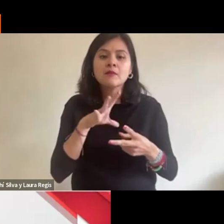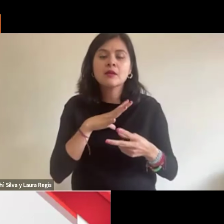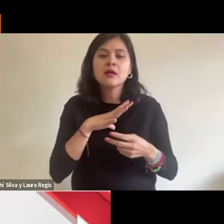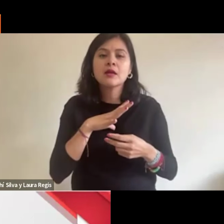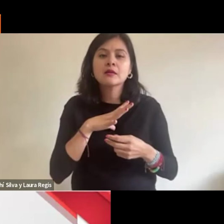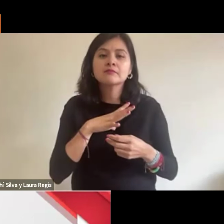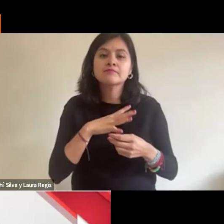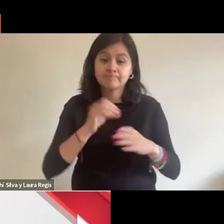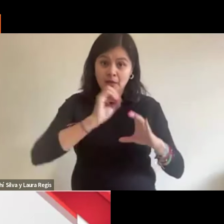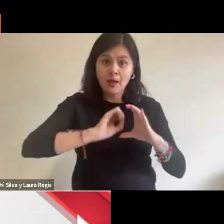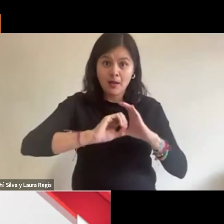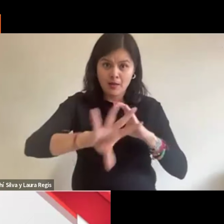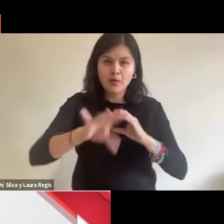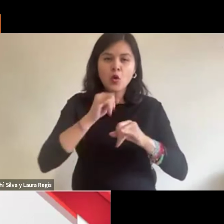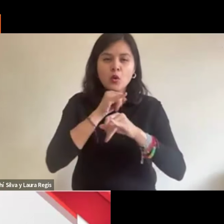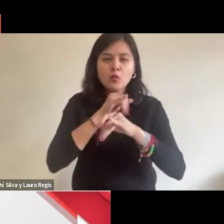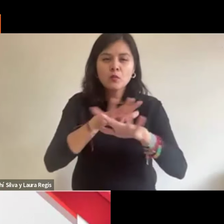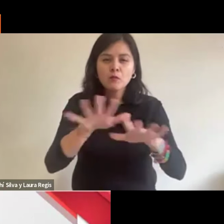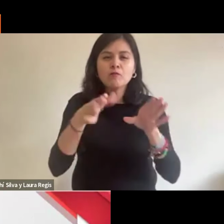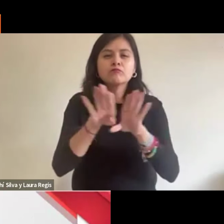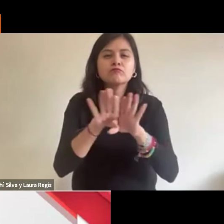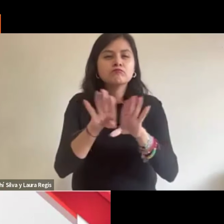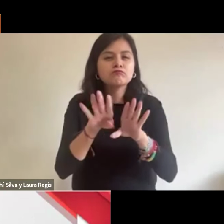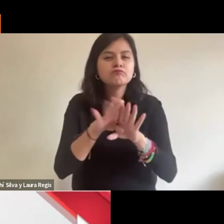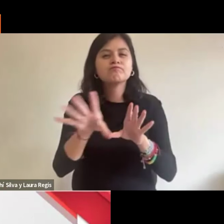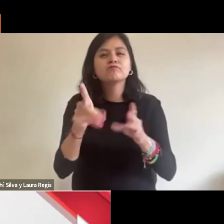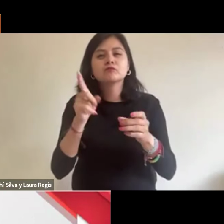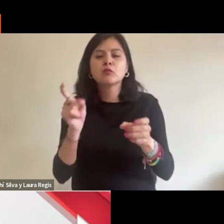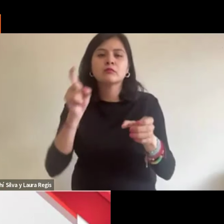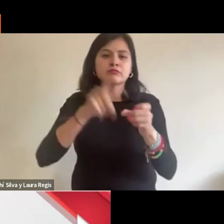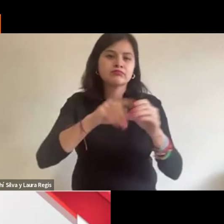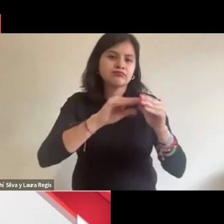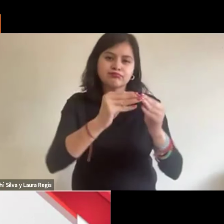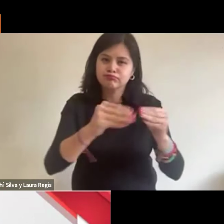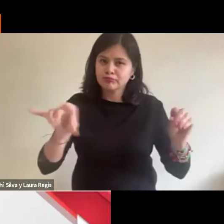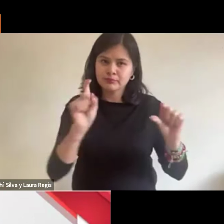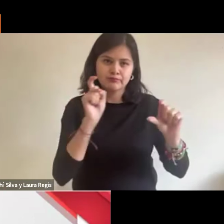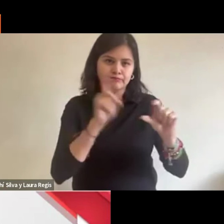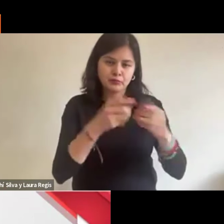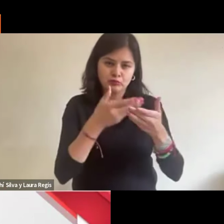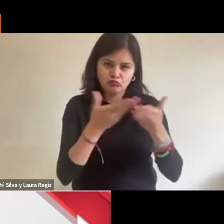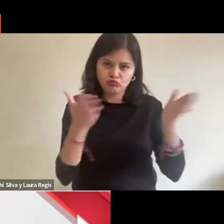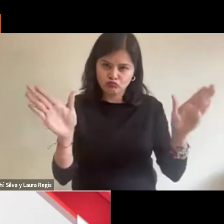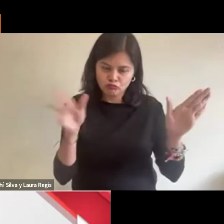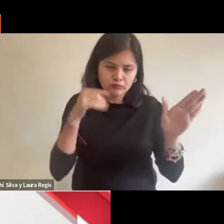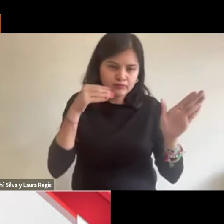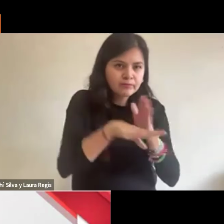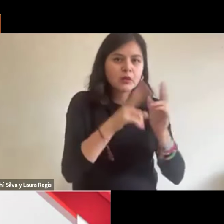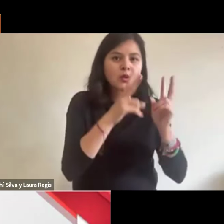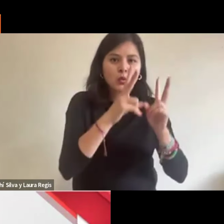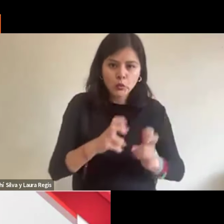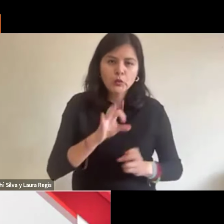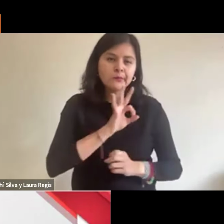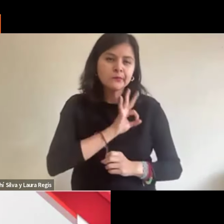Les enviaré yo información de cómo es y la entrada a la carpeta, etcétera, para que puedan hacer estas